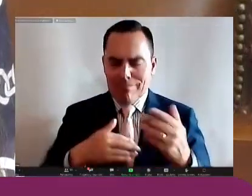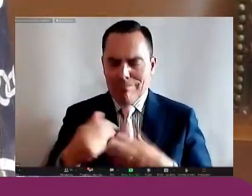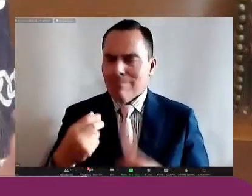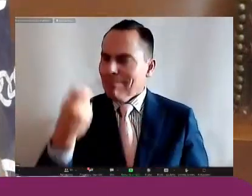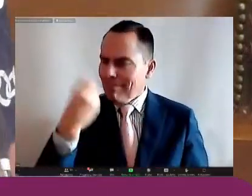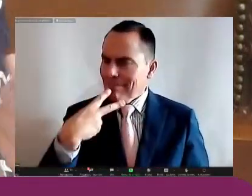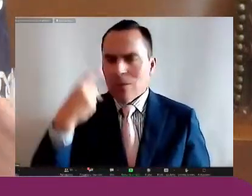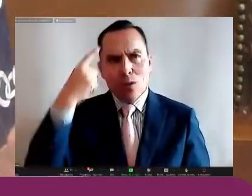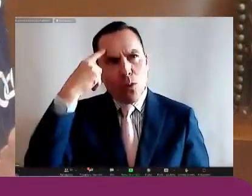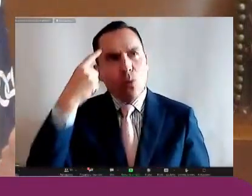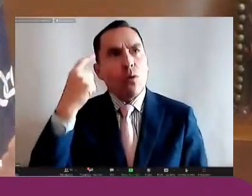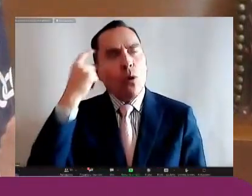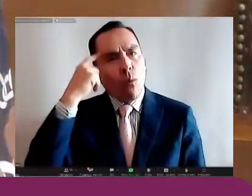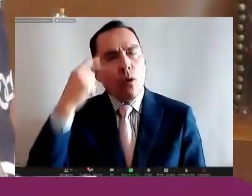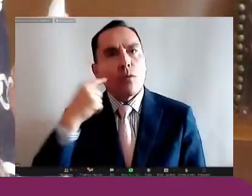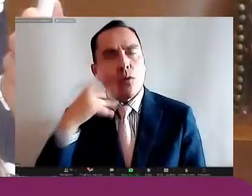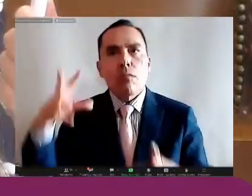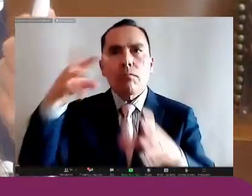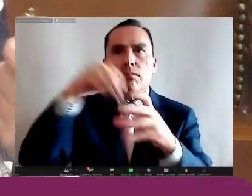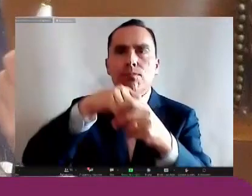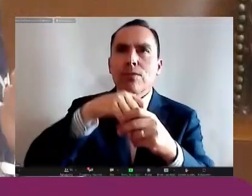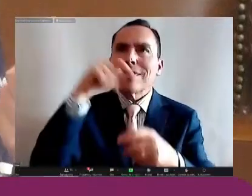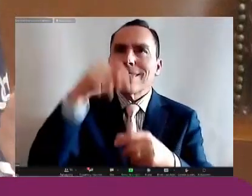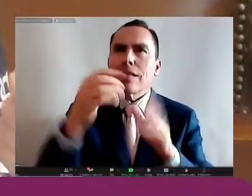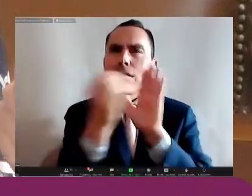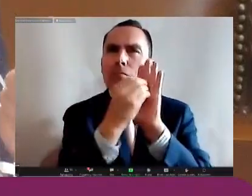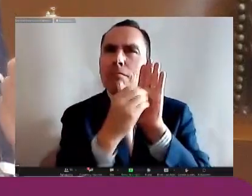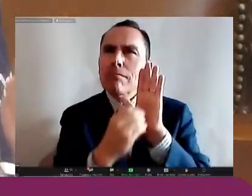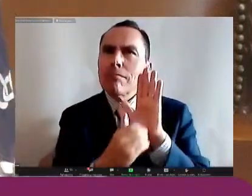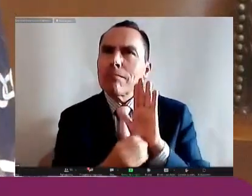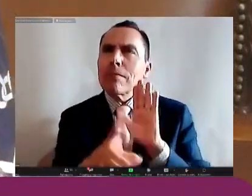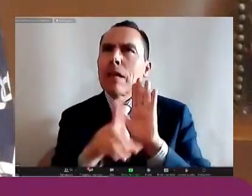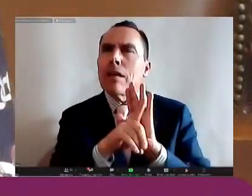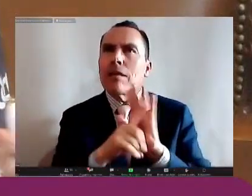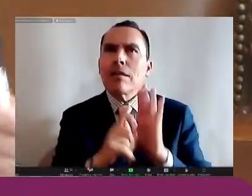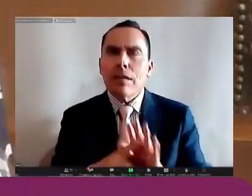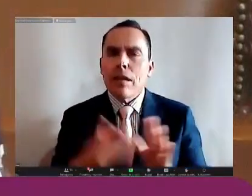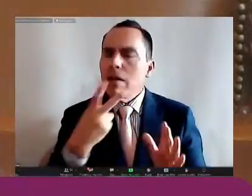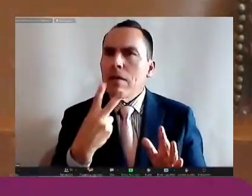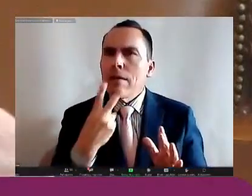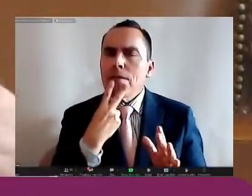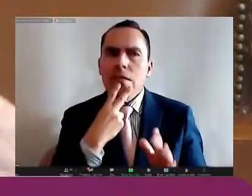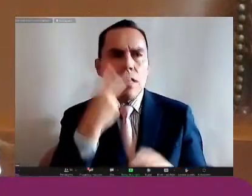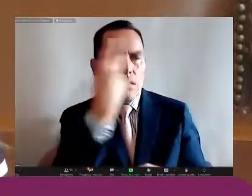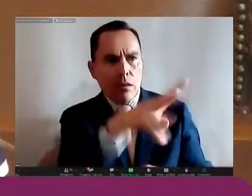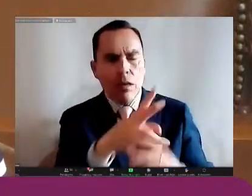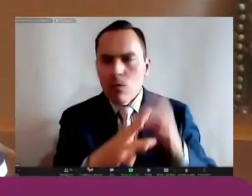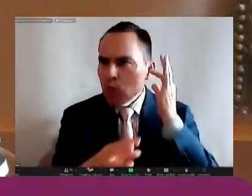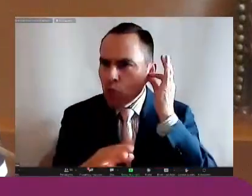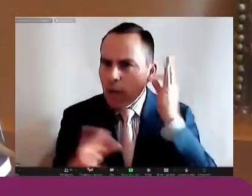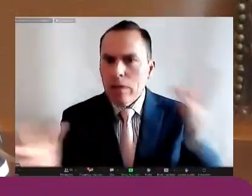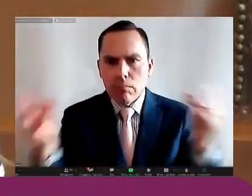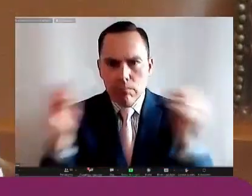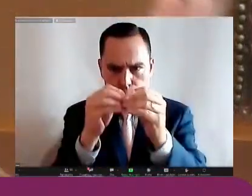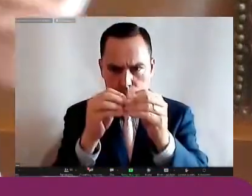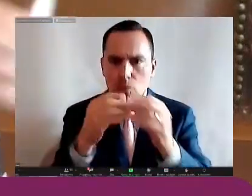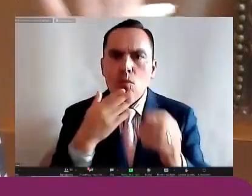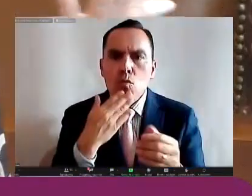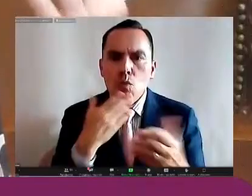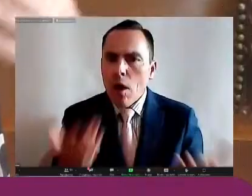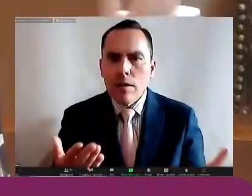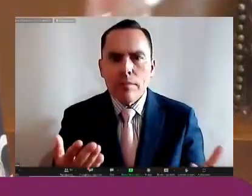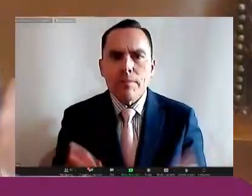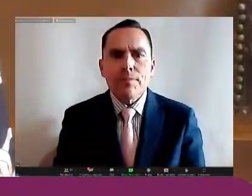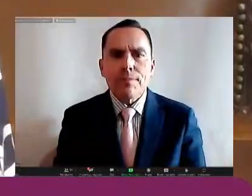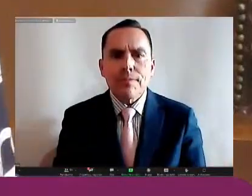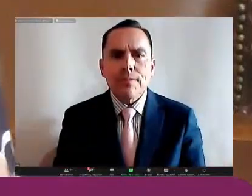e incorporar a ese relato las experiencias de vida de las mujeres. Y en eso María Agnes nos cuenta un poco